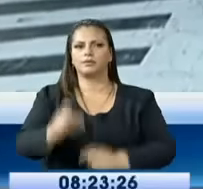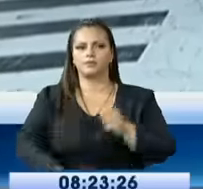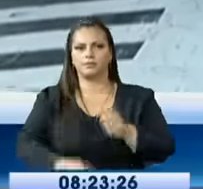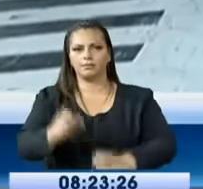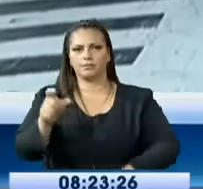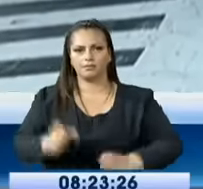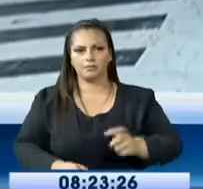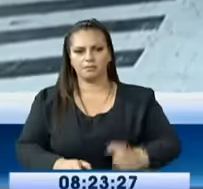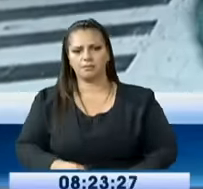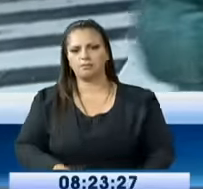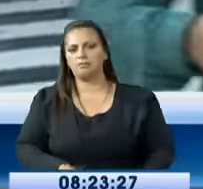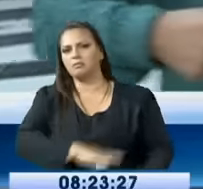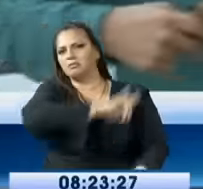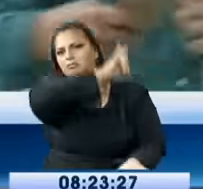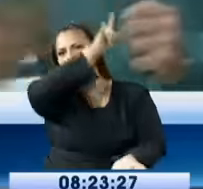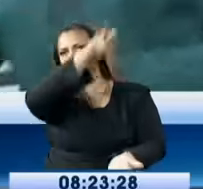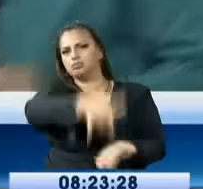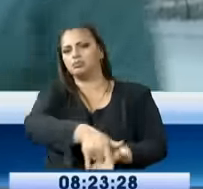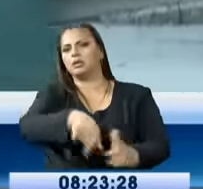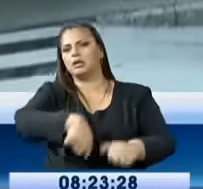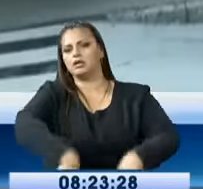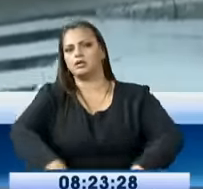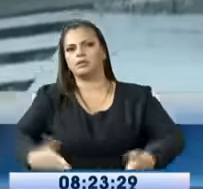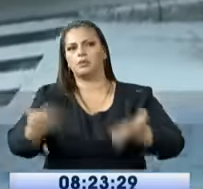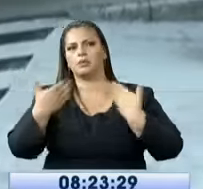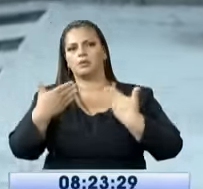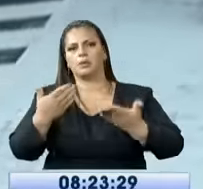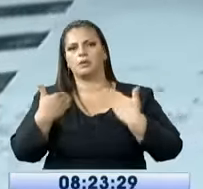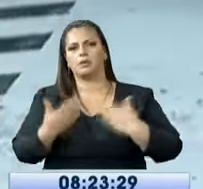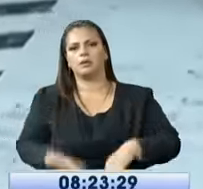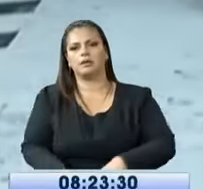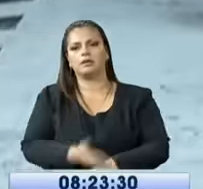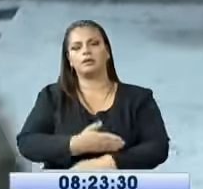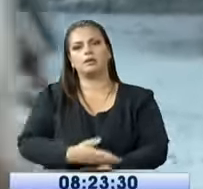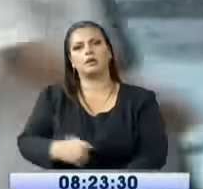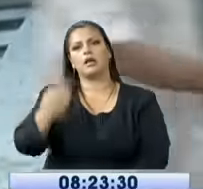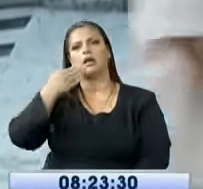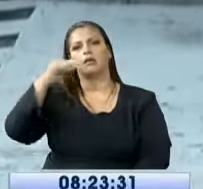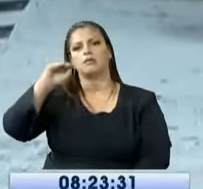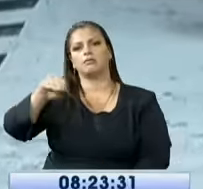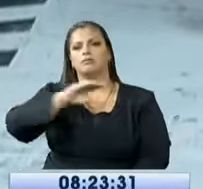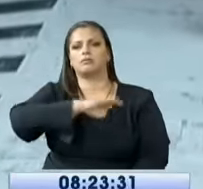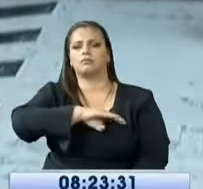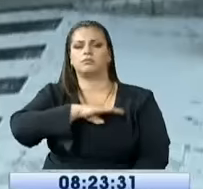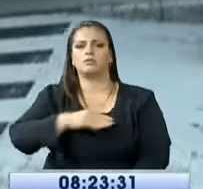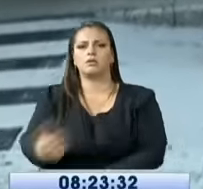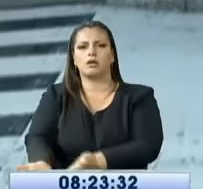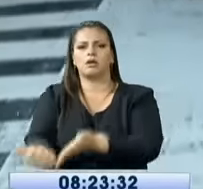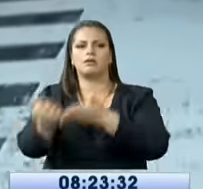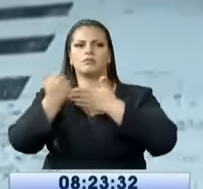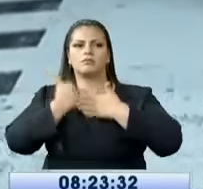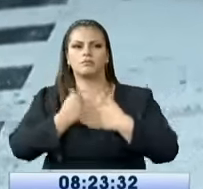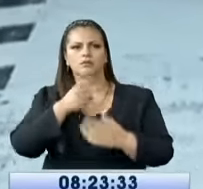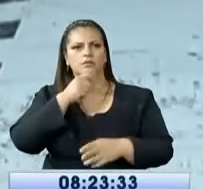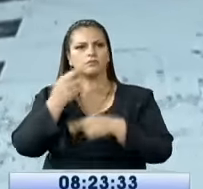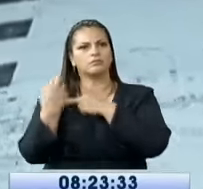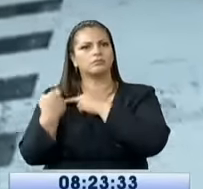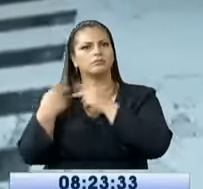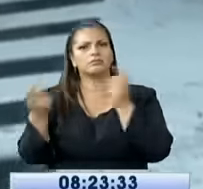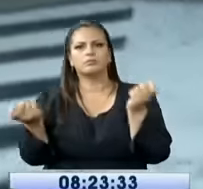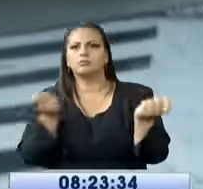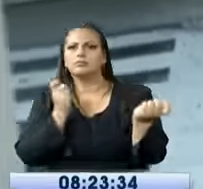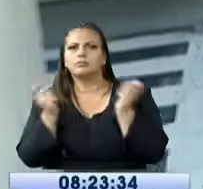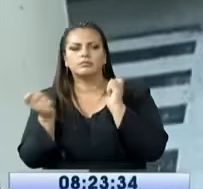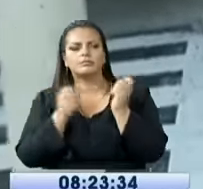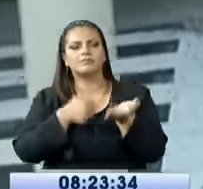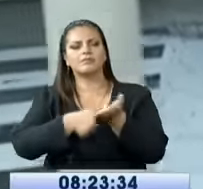compatriotas que llegan hasta Guayaquil, se han acogido al plan Diciembre Seguro que lo impulsa el Ministerio del Interior a través de la